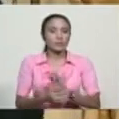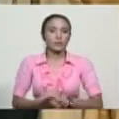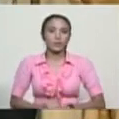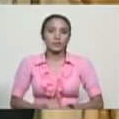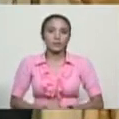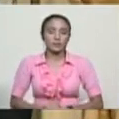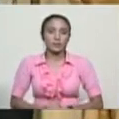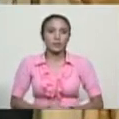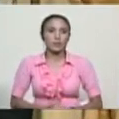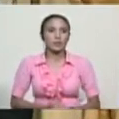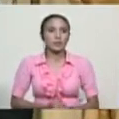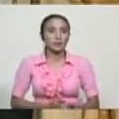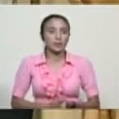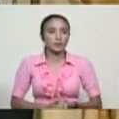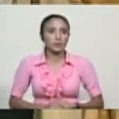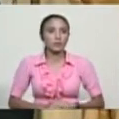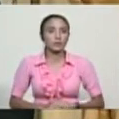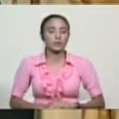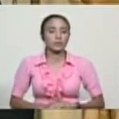revolucionario de Venezuela.